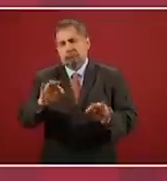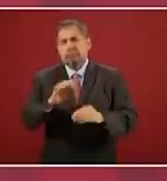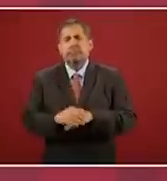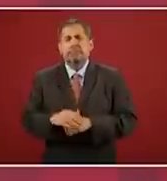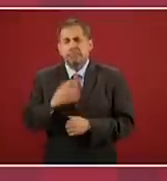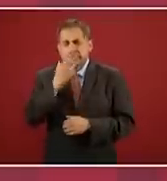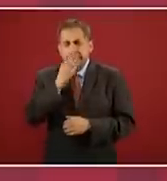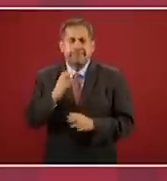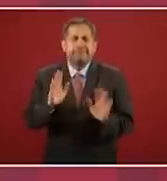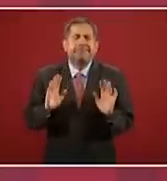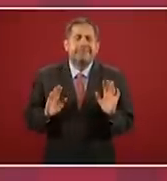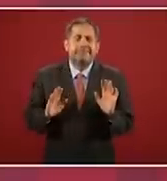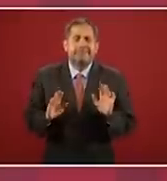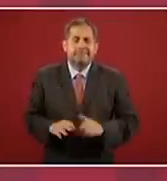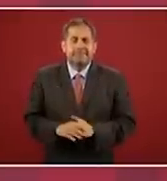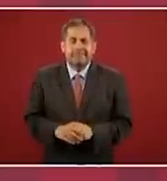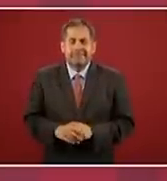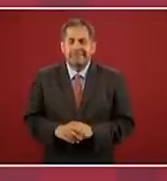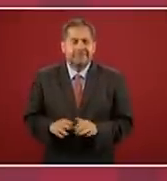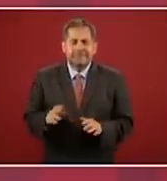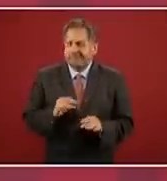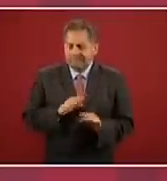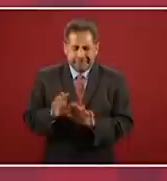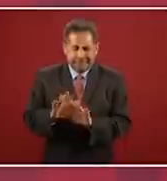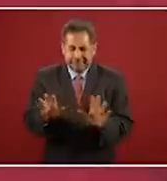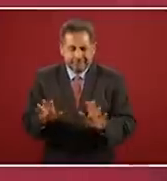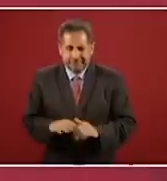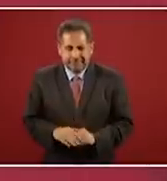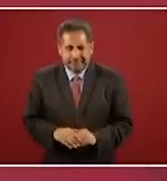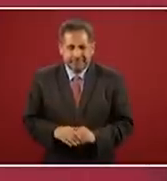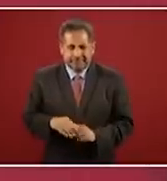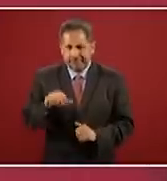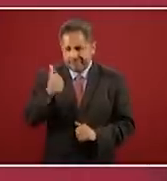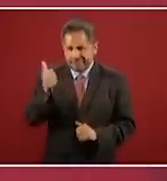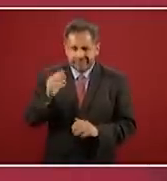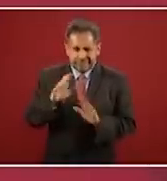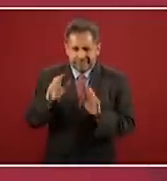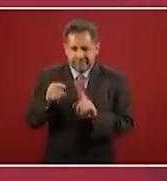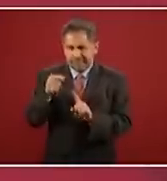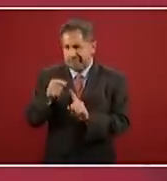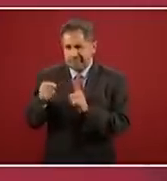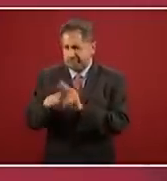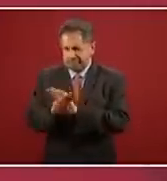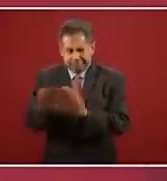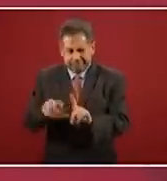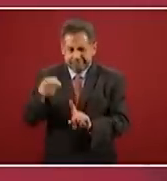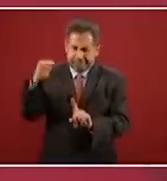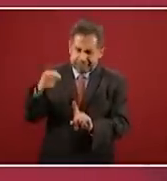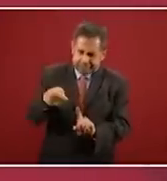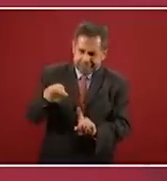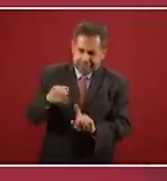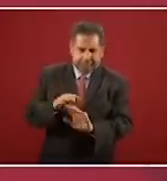Entonces, no hay otra situación más que esa,